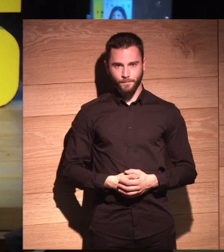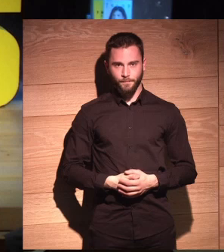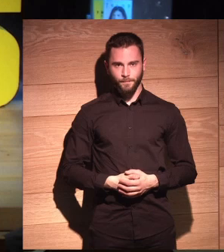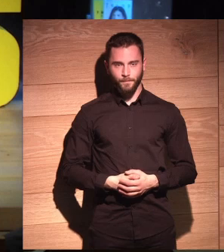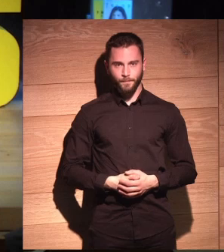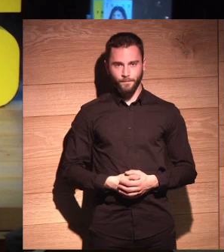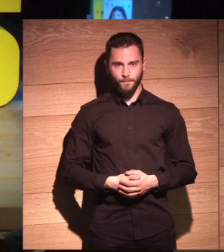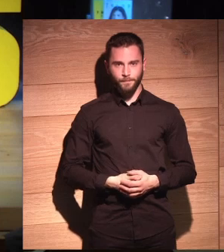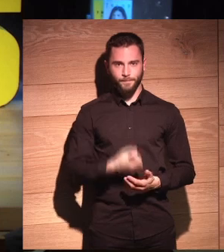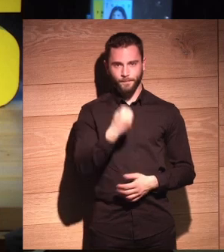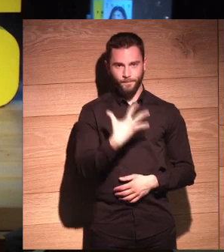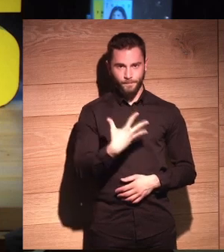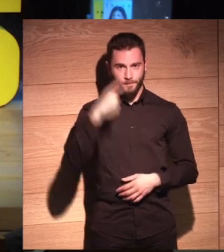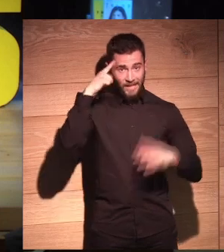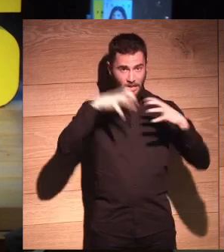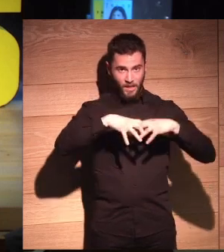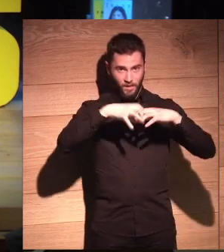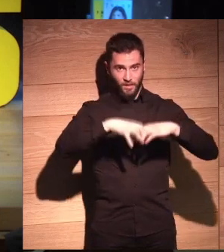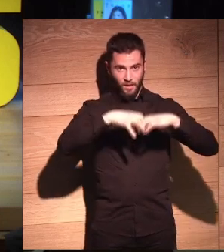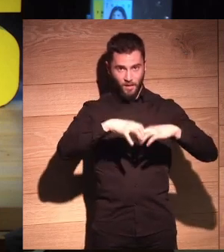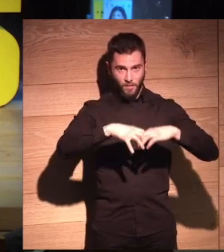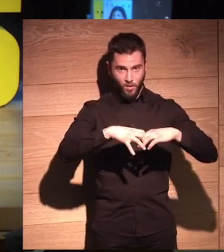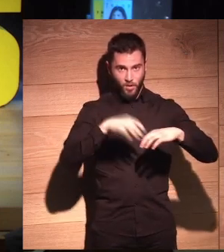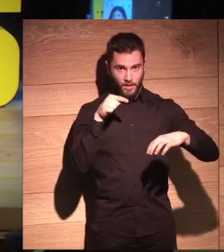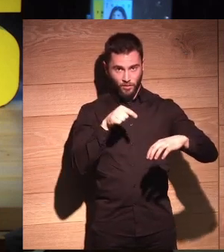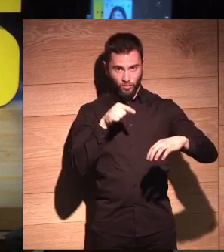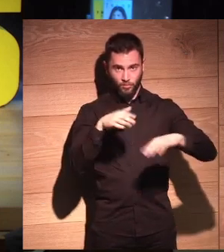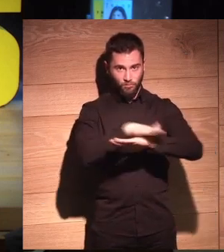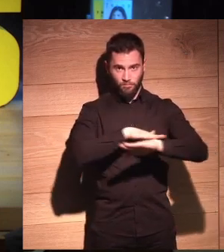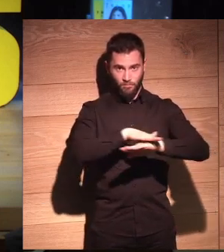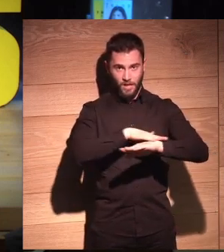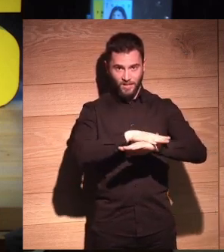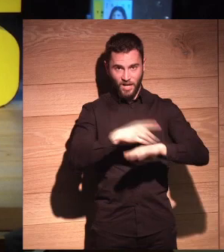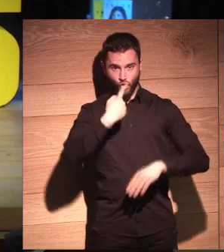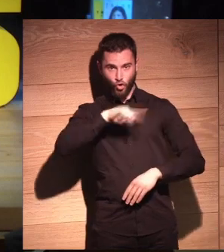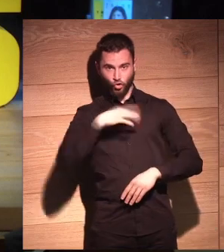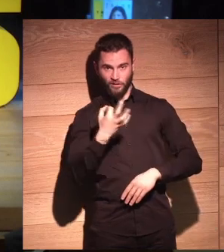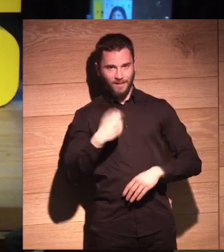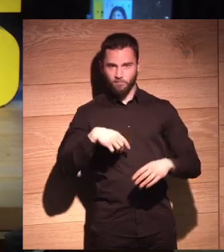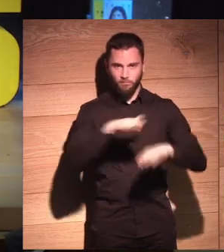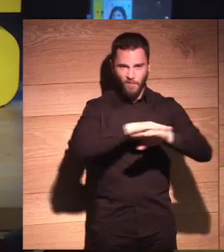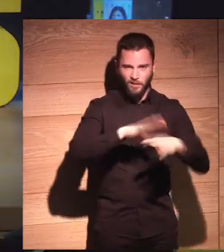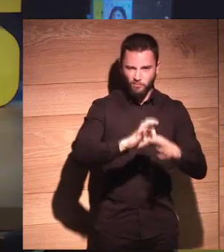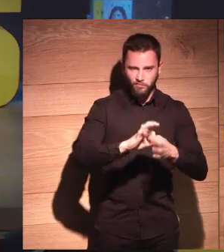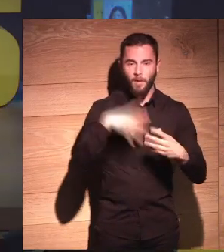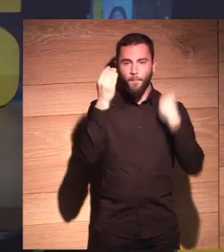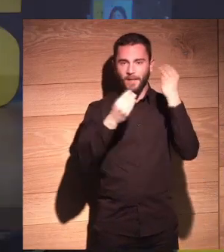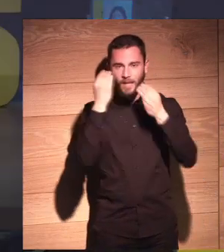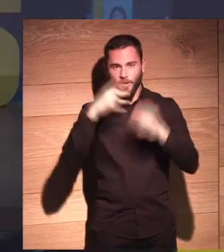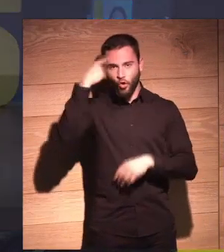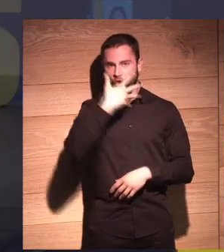bien, el cerebro, por lo tanto, es la base de todo lo que somos, ¿no? De nuestros pensamientos,